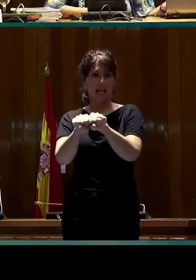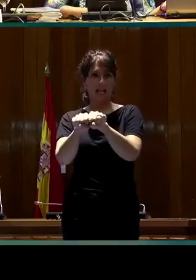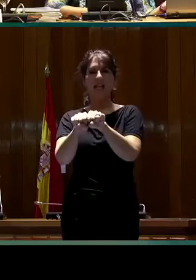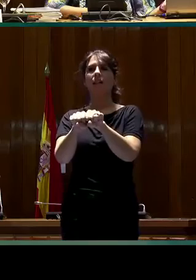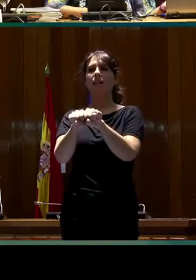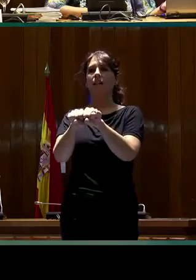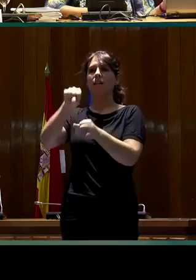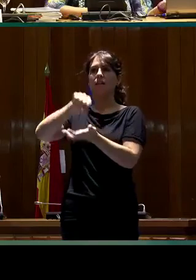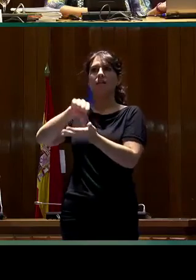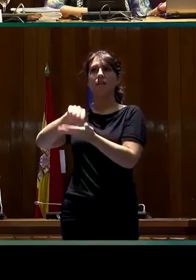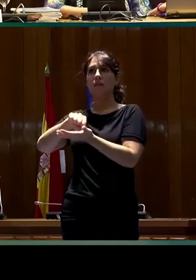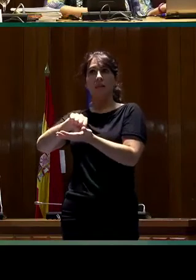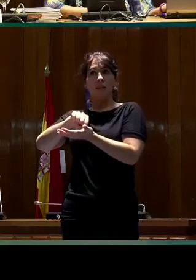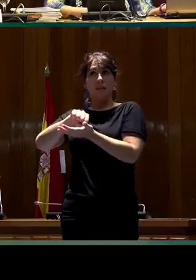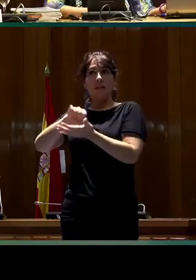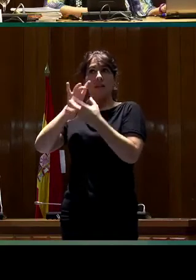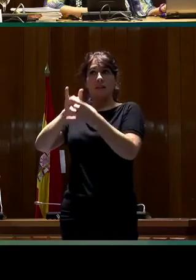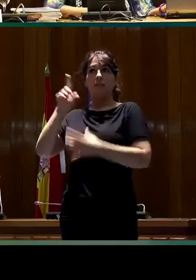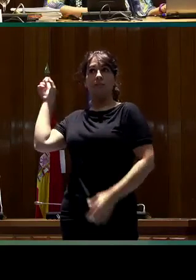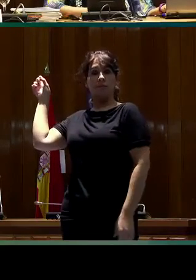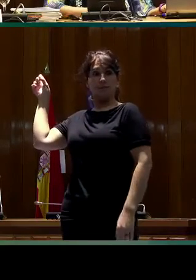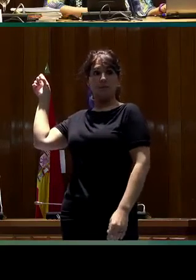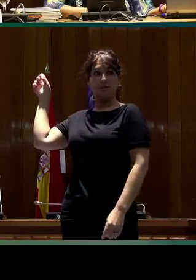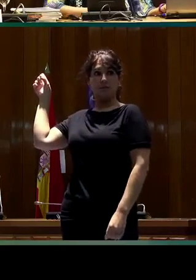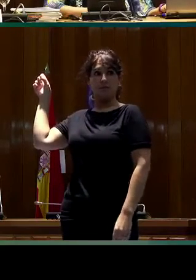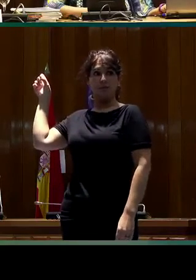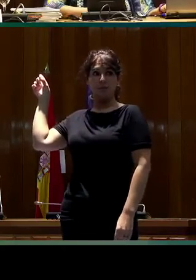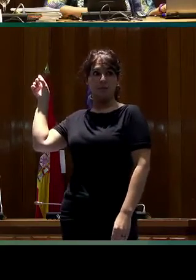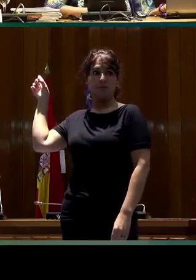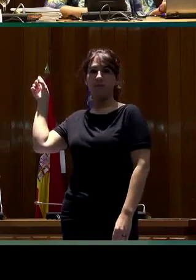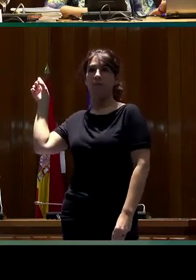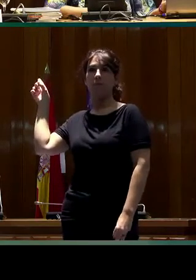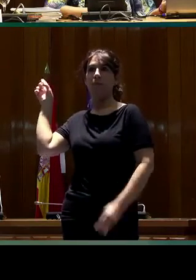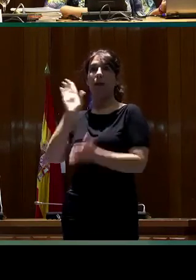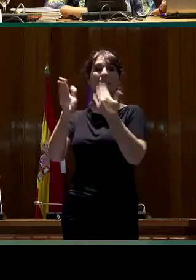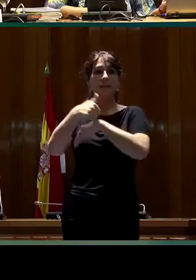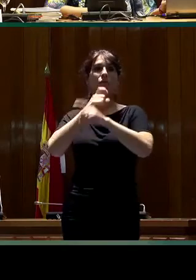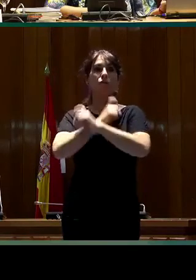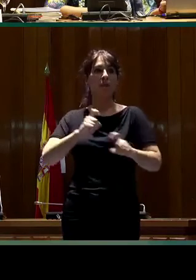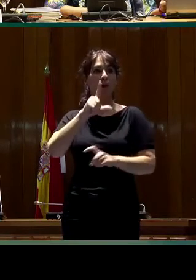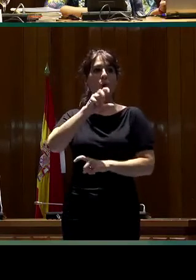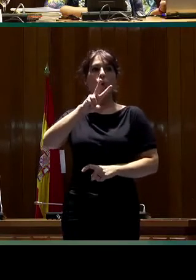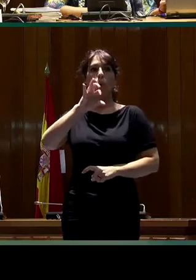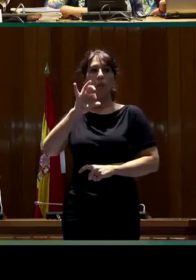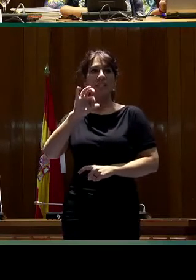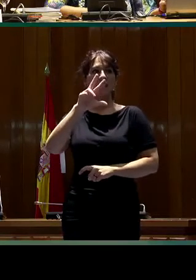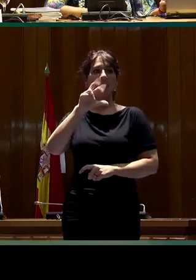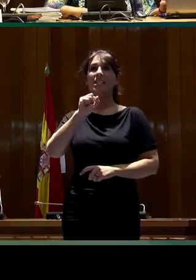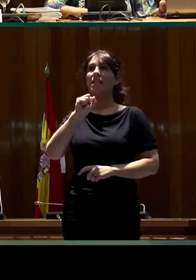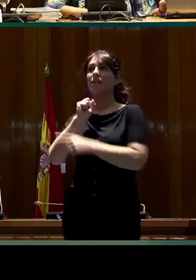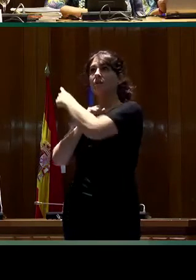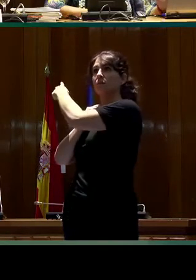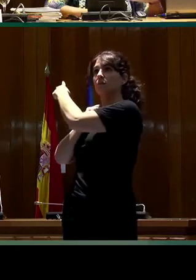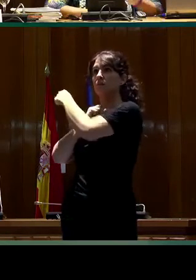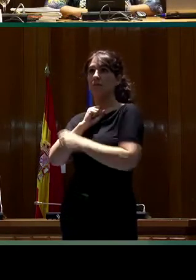hice la construcción de una biblioteca que se llama Nelson Mandela a través de la Fundación Lluís Llach, que hizo un